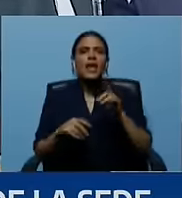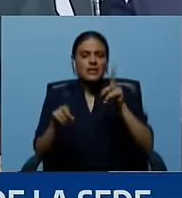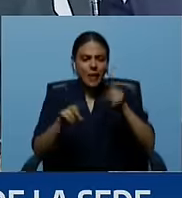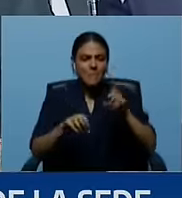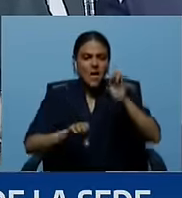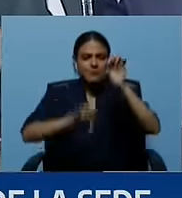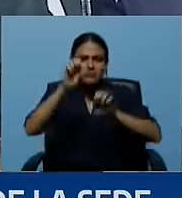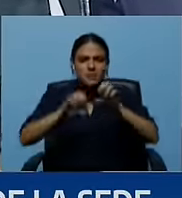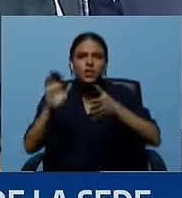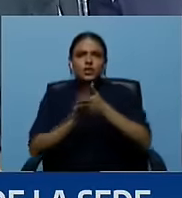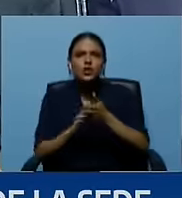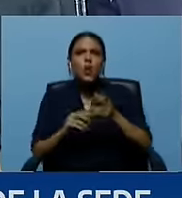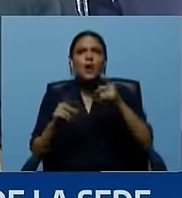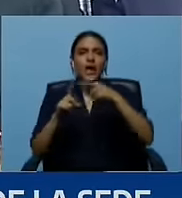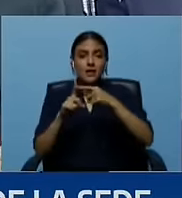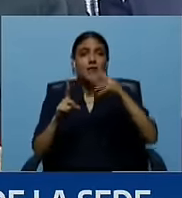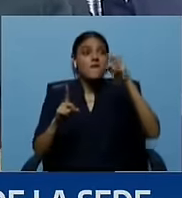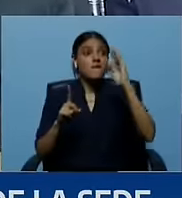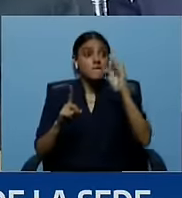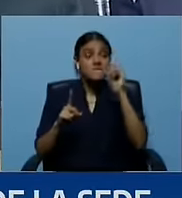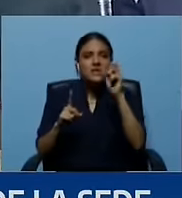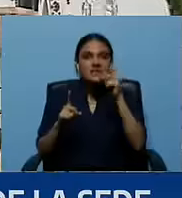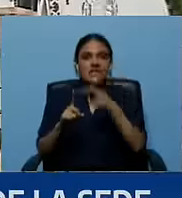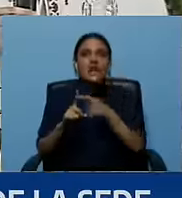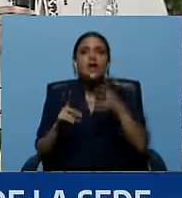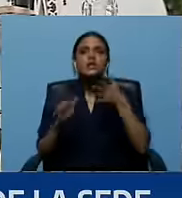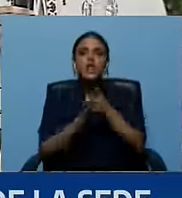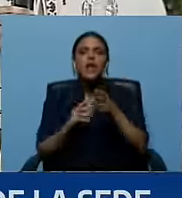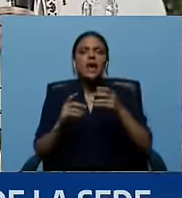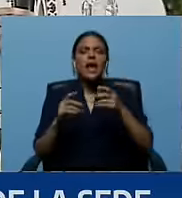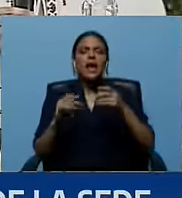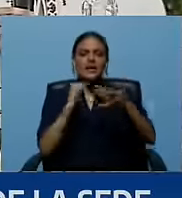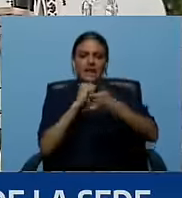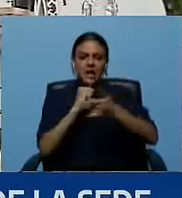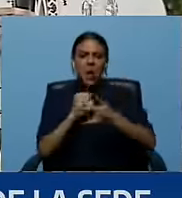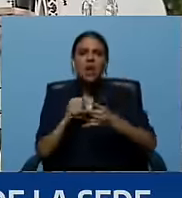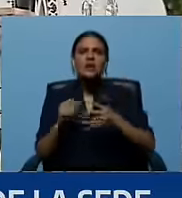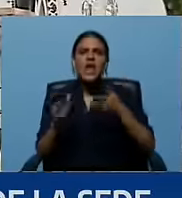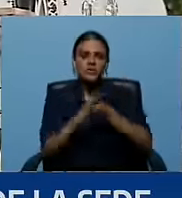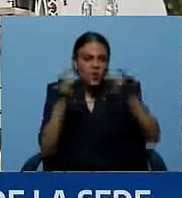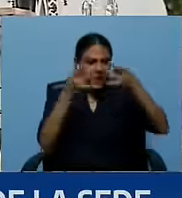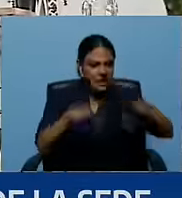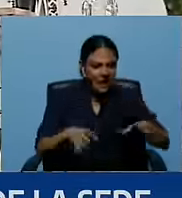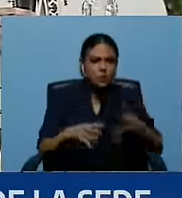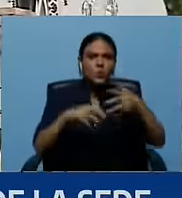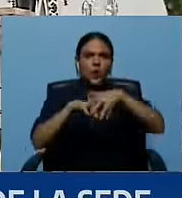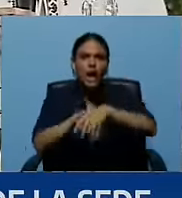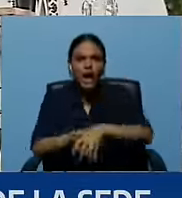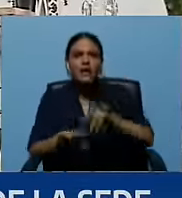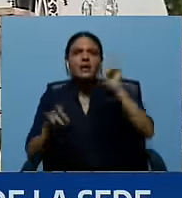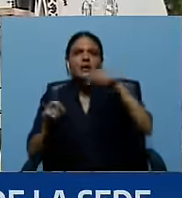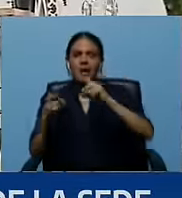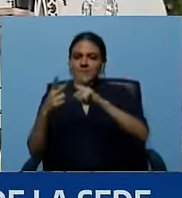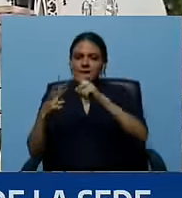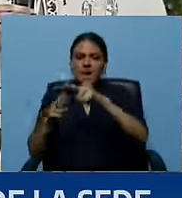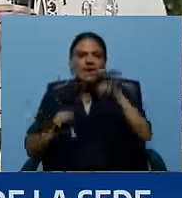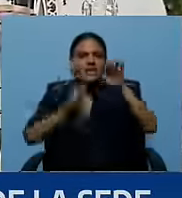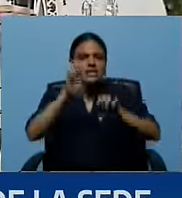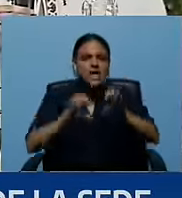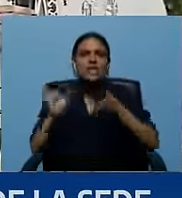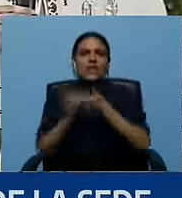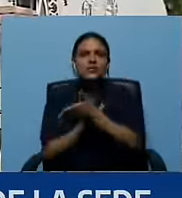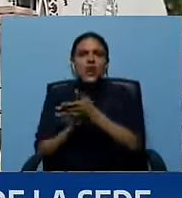Muy importante. Estamos listos. Biotecnología. Estamos listos. Fundamental. Ciencia de los